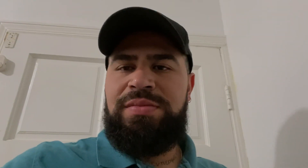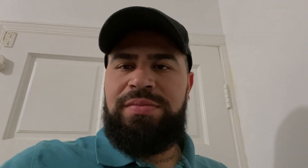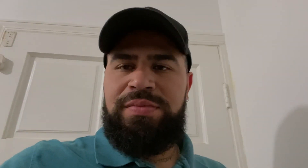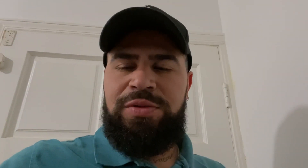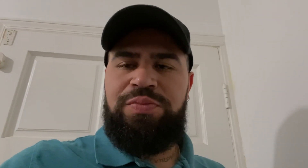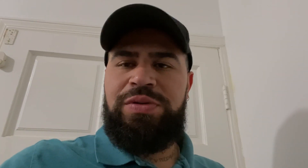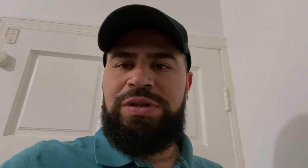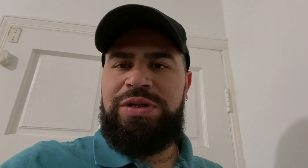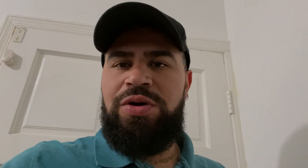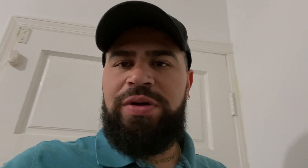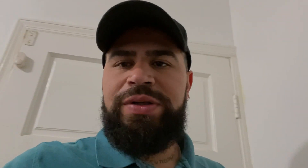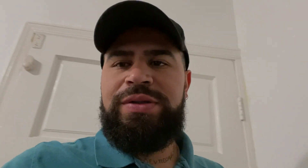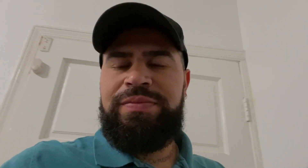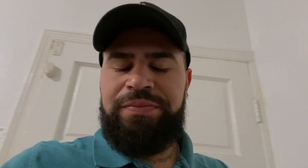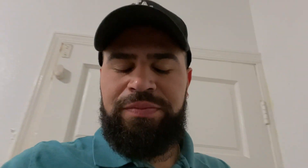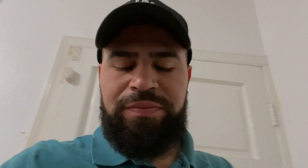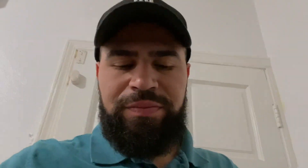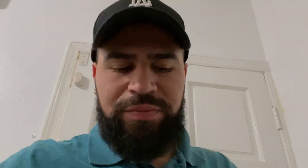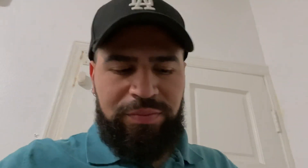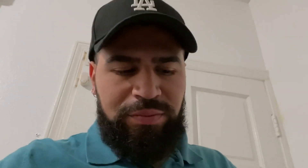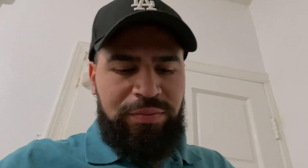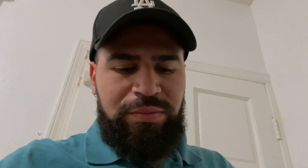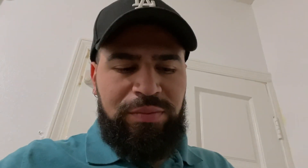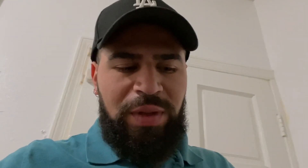trampas, oposiciones,